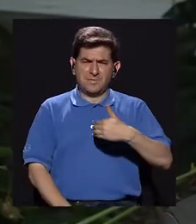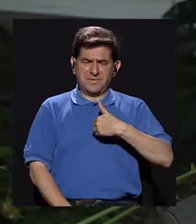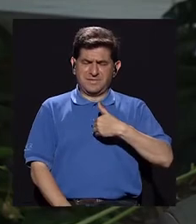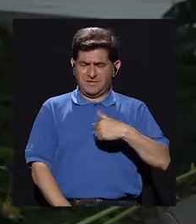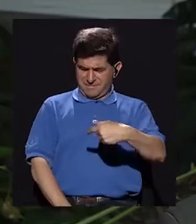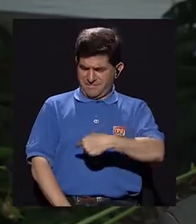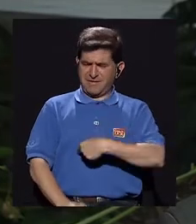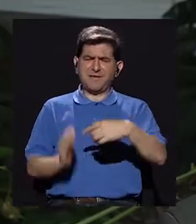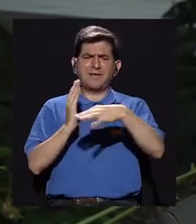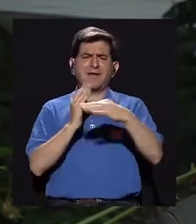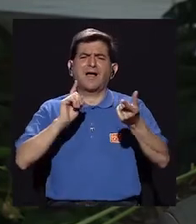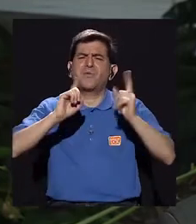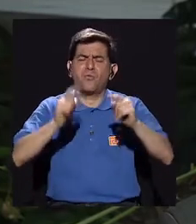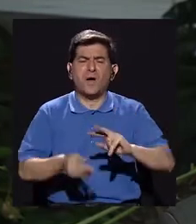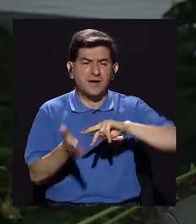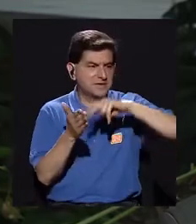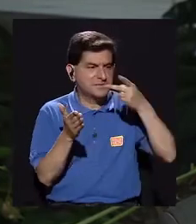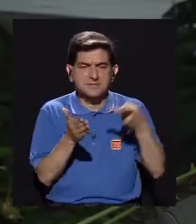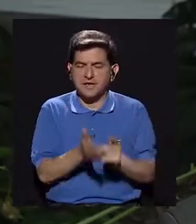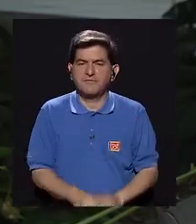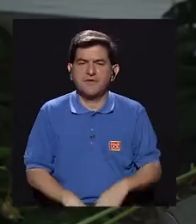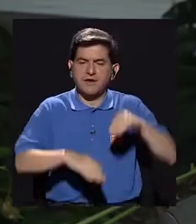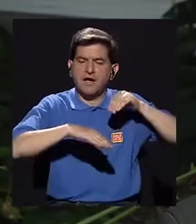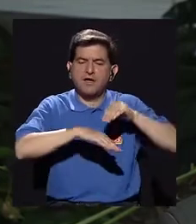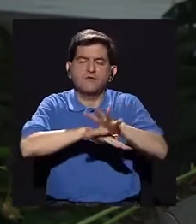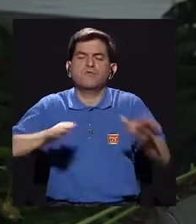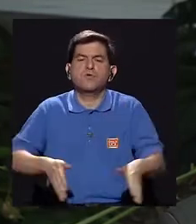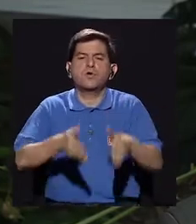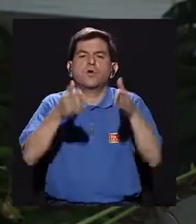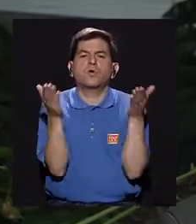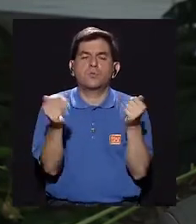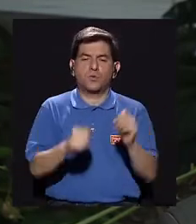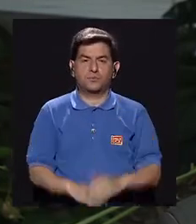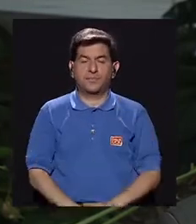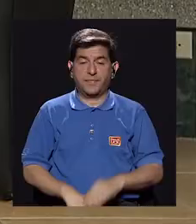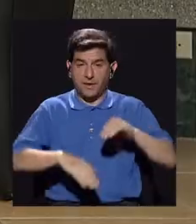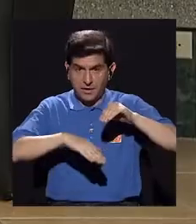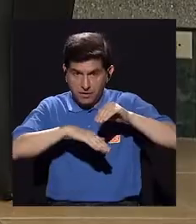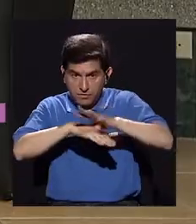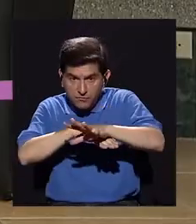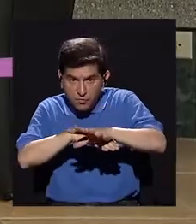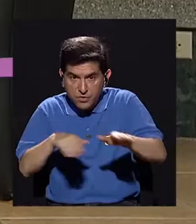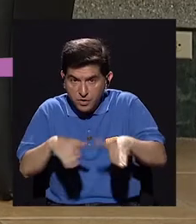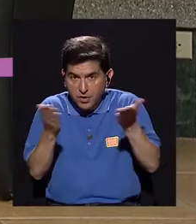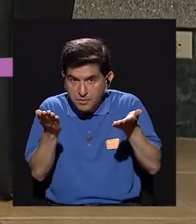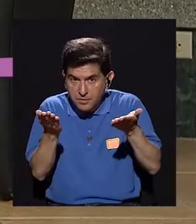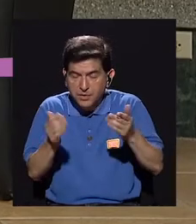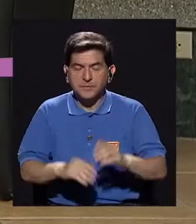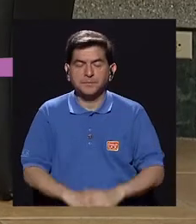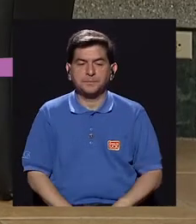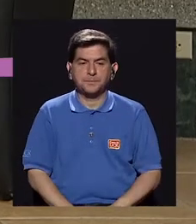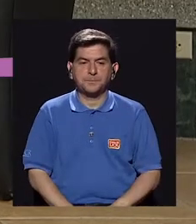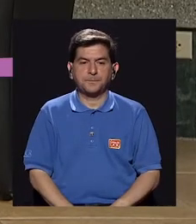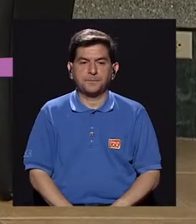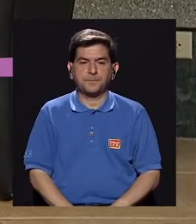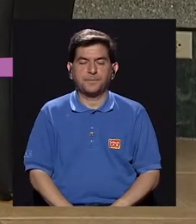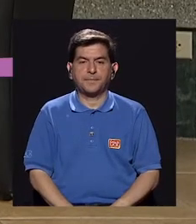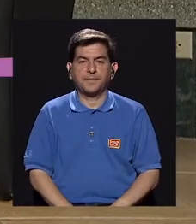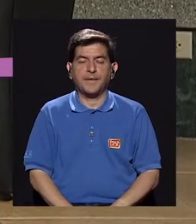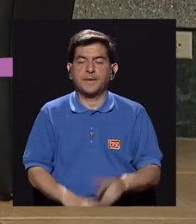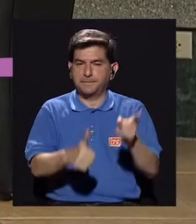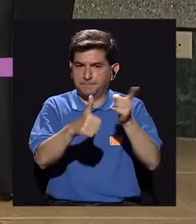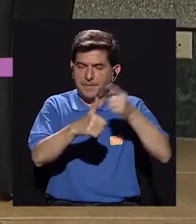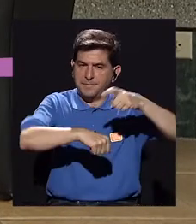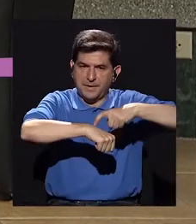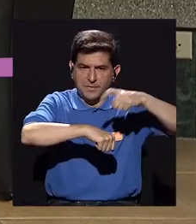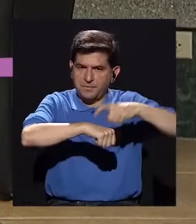de tener el hígado graso? Me refiero a cuáles son las consecuencias para eso. Las consecuencias, bueno, las